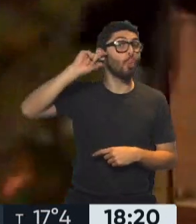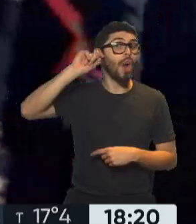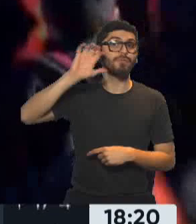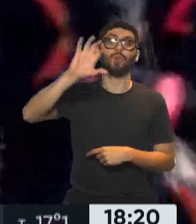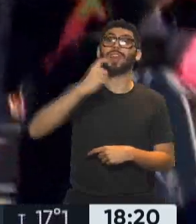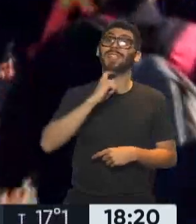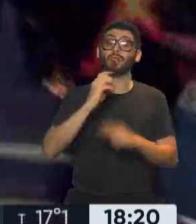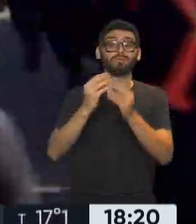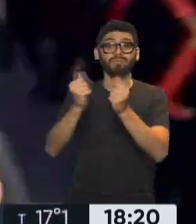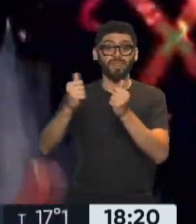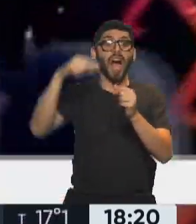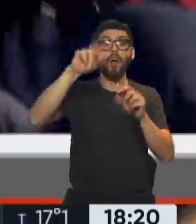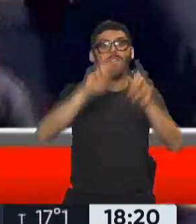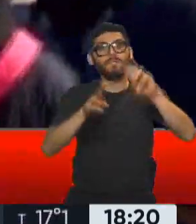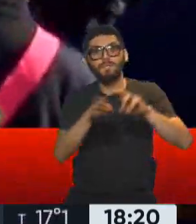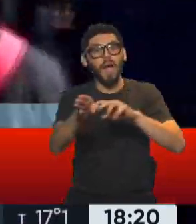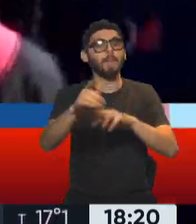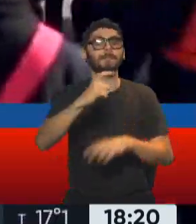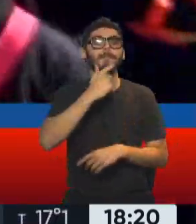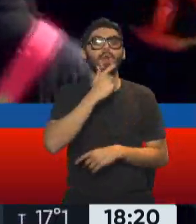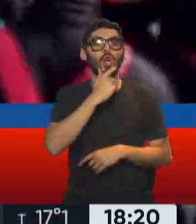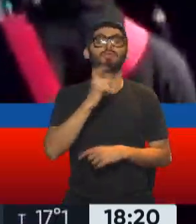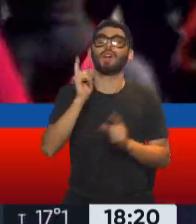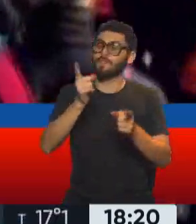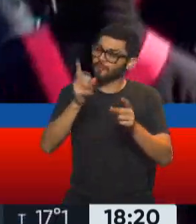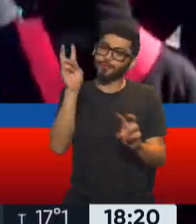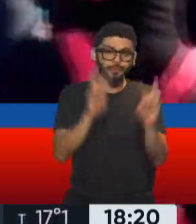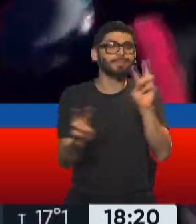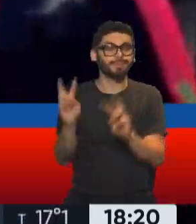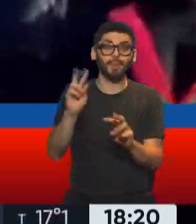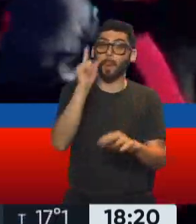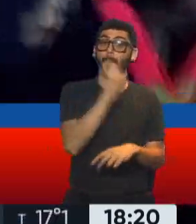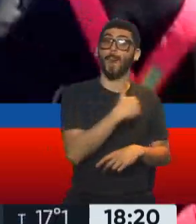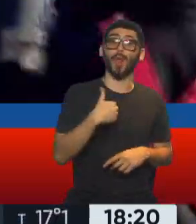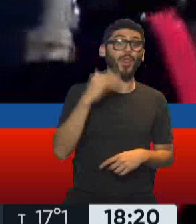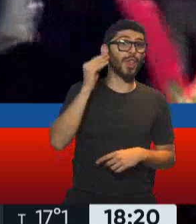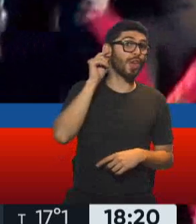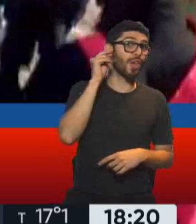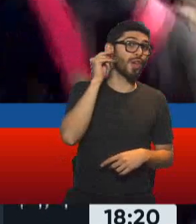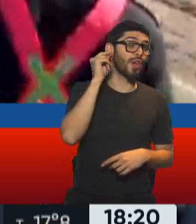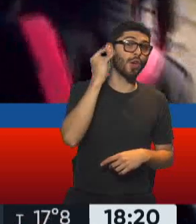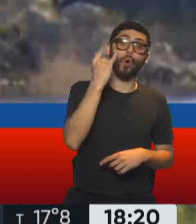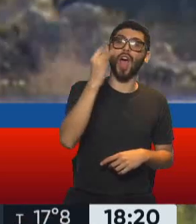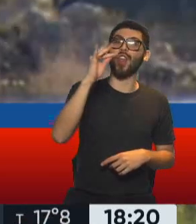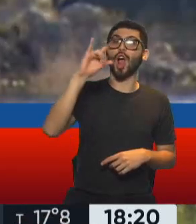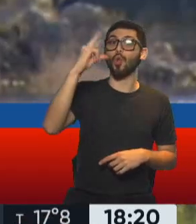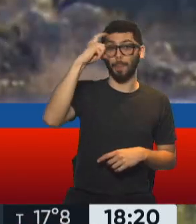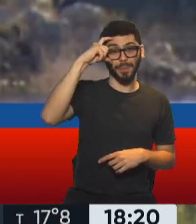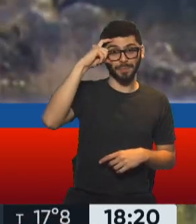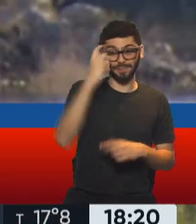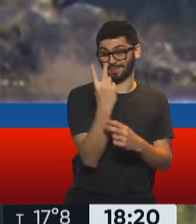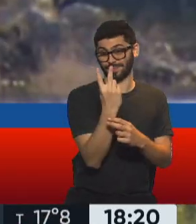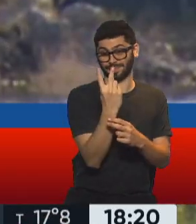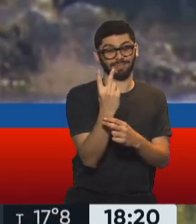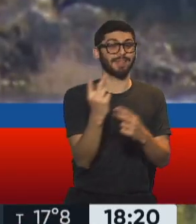a Mendoza también, porque continuaron los rastrillajes y los allanamientos. Los padres de Guadalupe se reunieron con el gobernador Alberto Rodríguez Sá, el gobernador de San Luis,